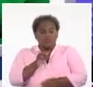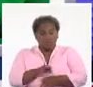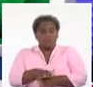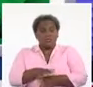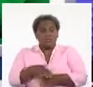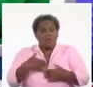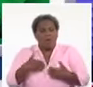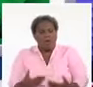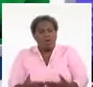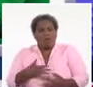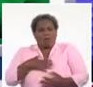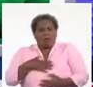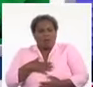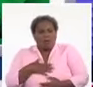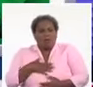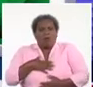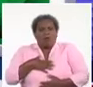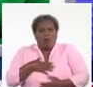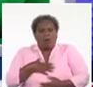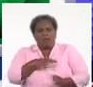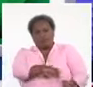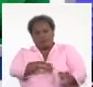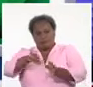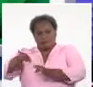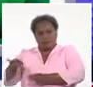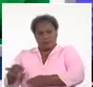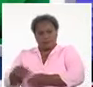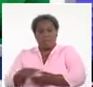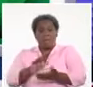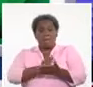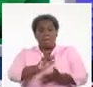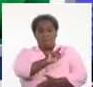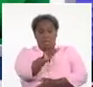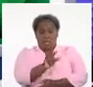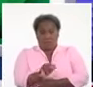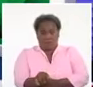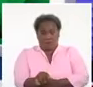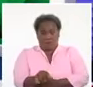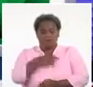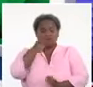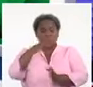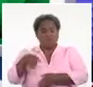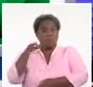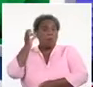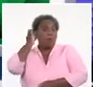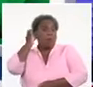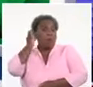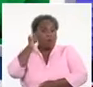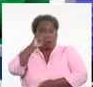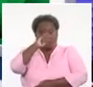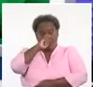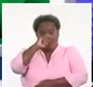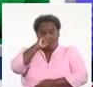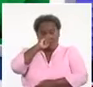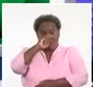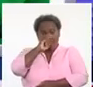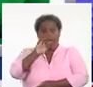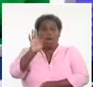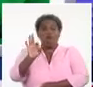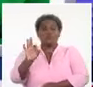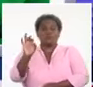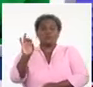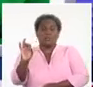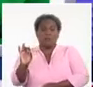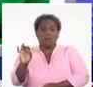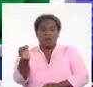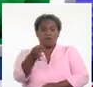falta de aire. En la provincia de Mayabeque fallece una paciente de 87 años de edad del